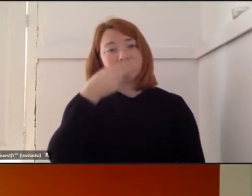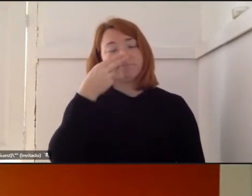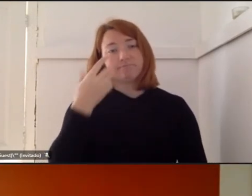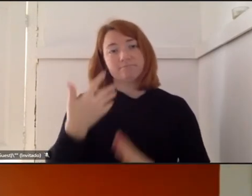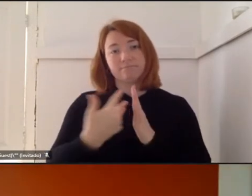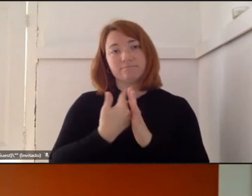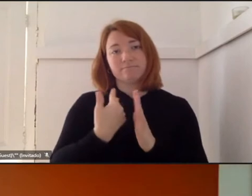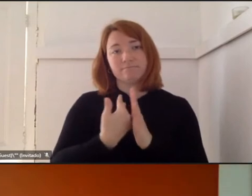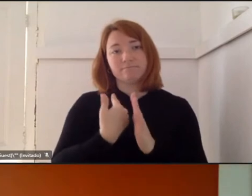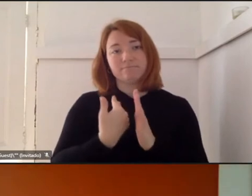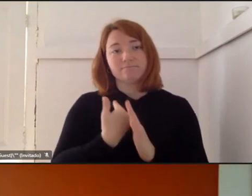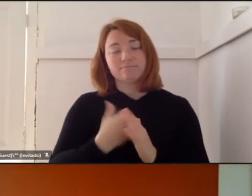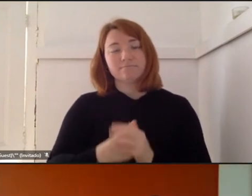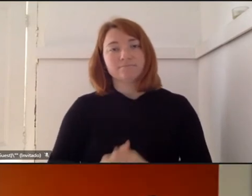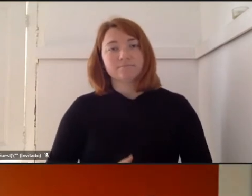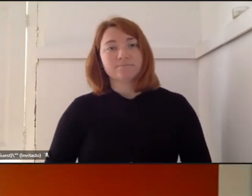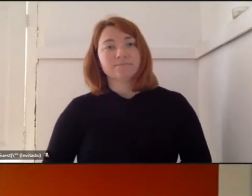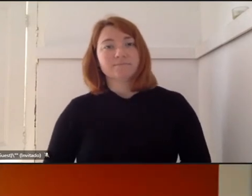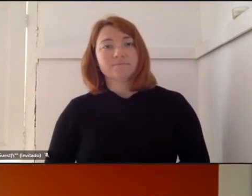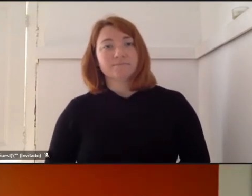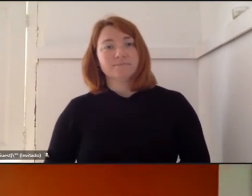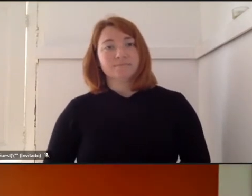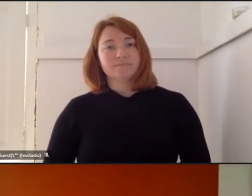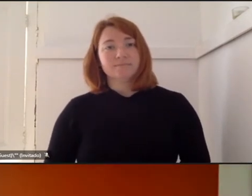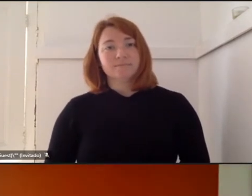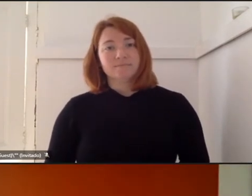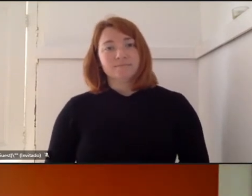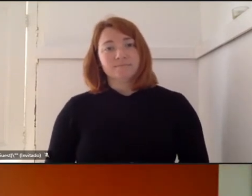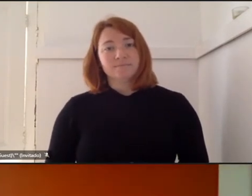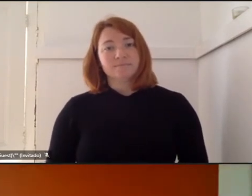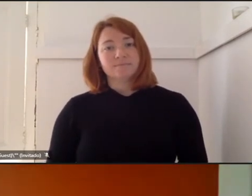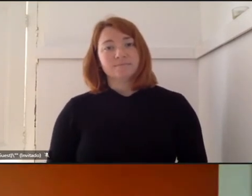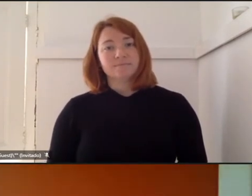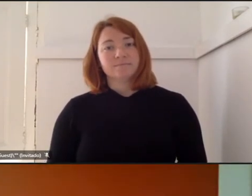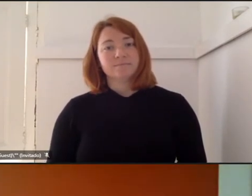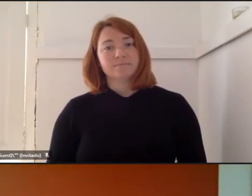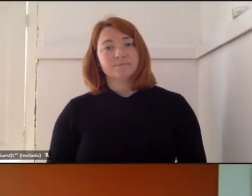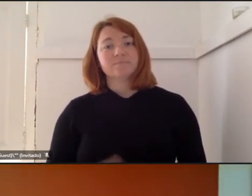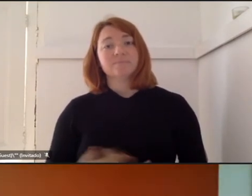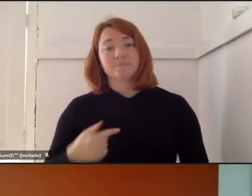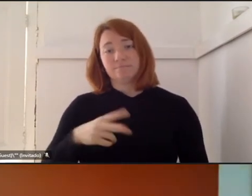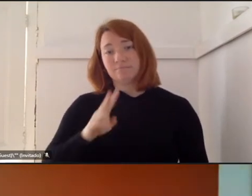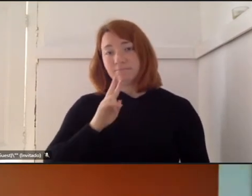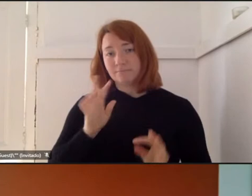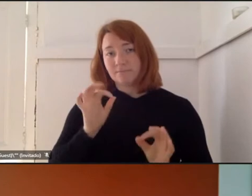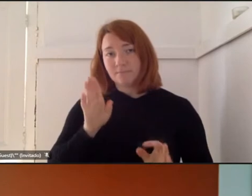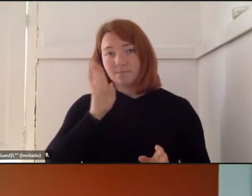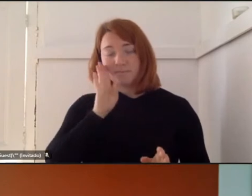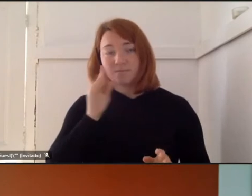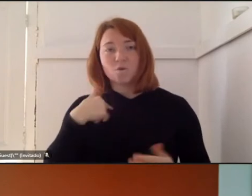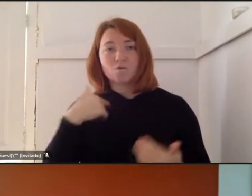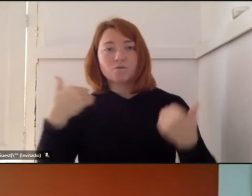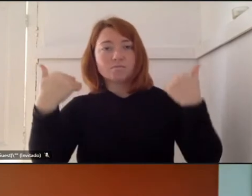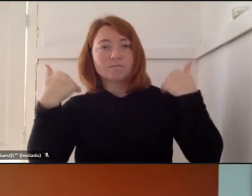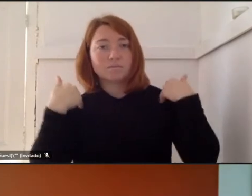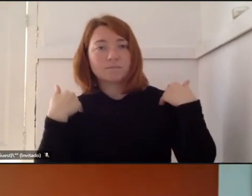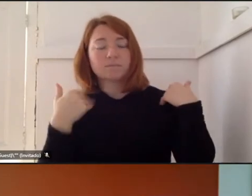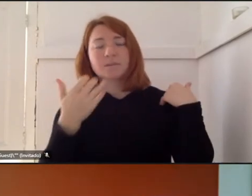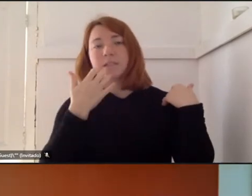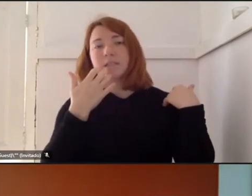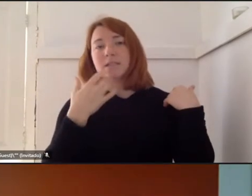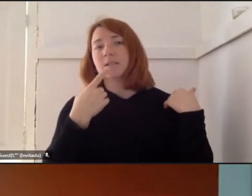explicado. Y tal como apuntabas, yo seré la encargada de ir